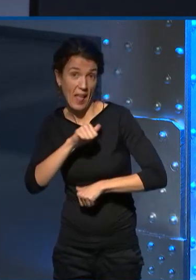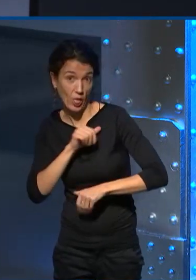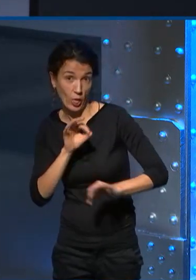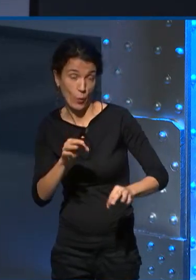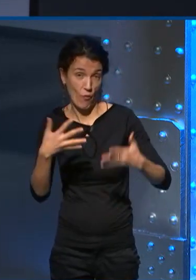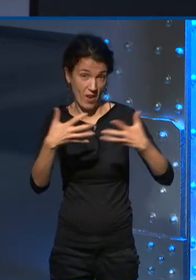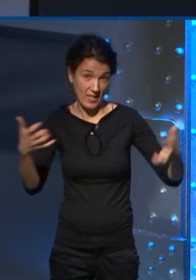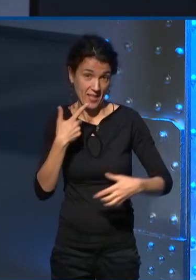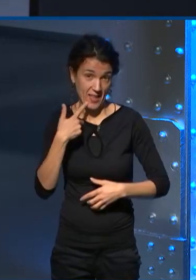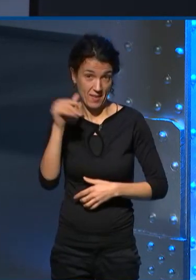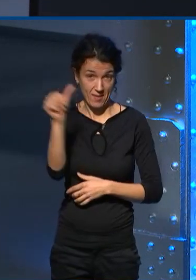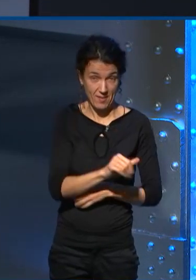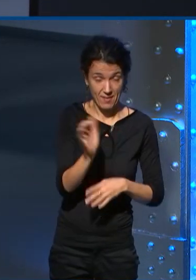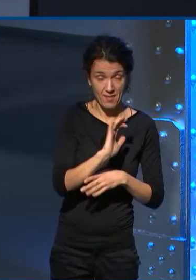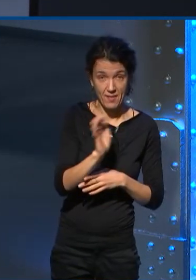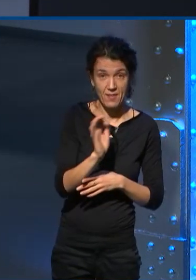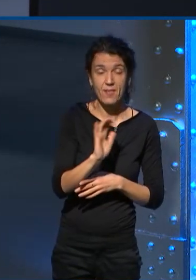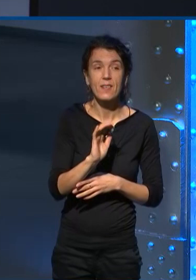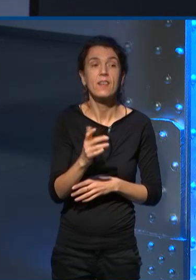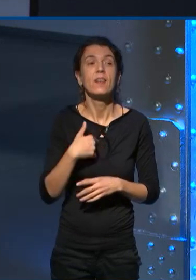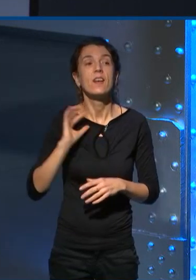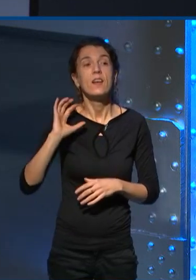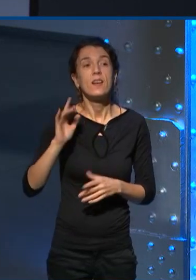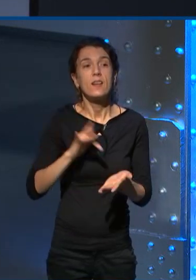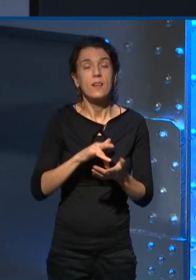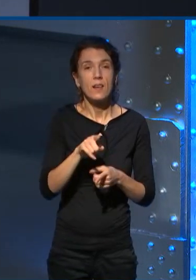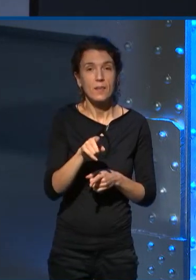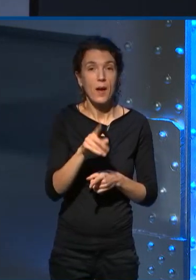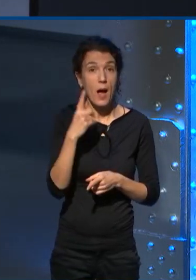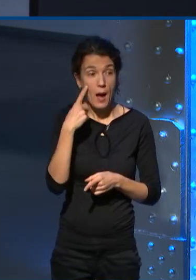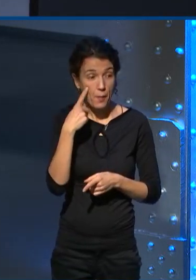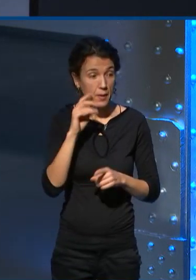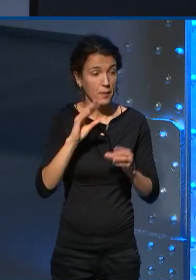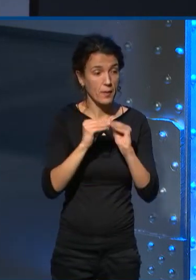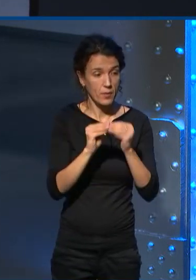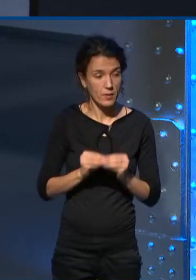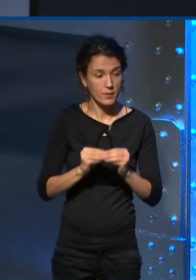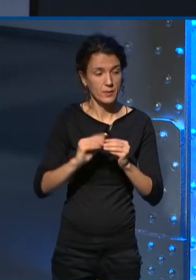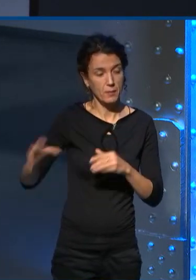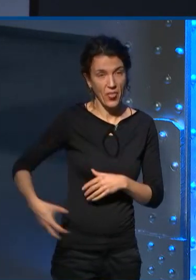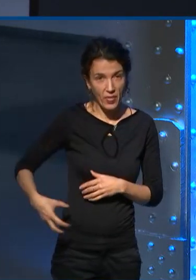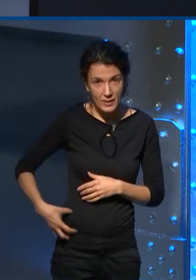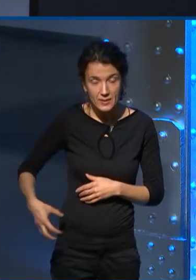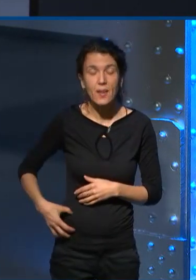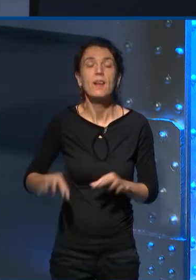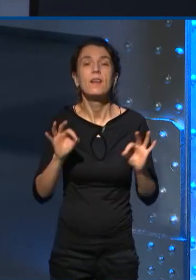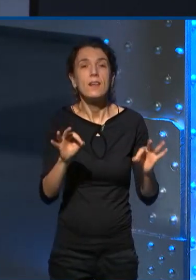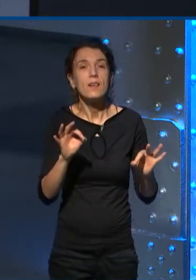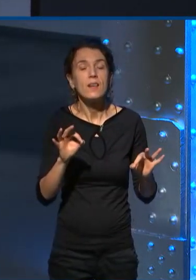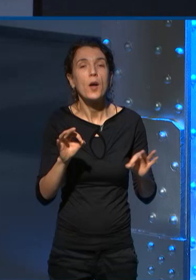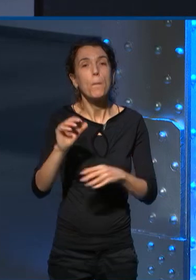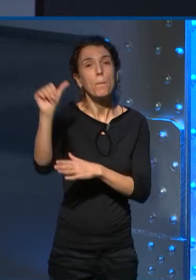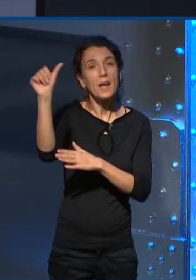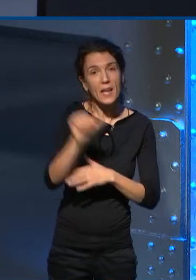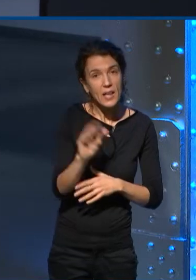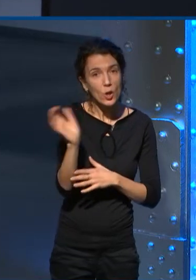Bien. Y bueno, y luego se enrollan con la princesa, tal, esto lo he censurado, por siempre hay público infantil, ¿vale? Esto es la